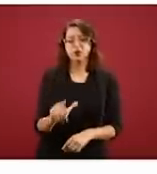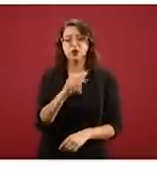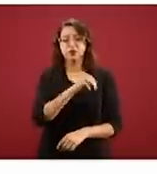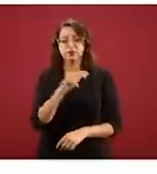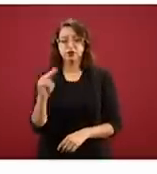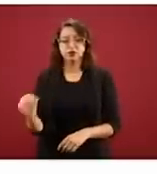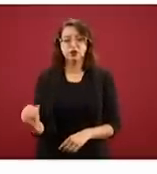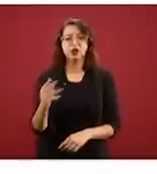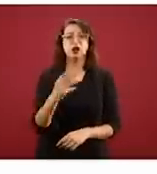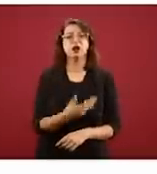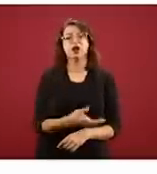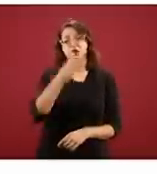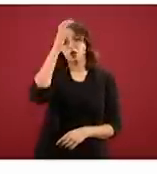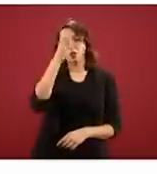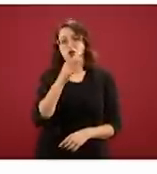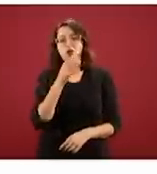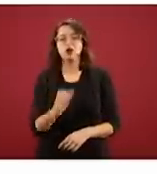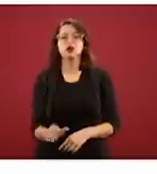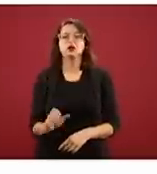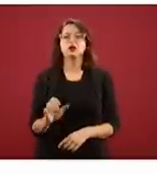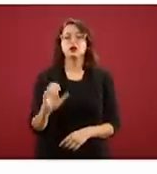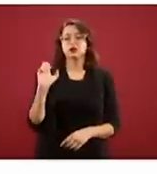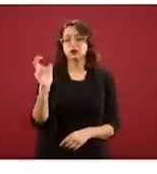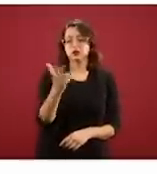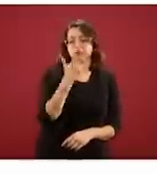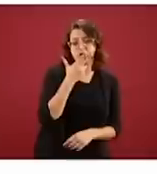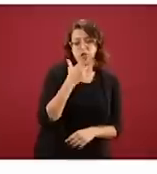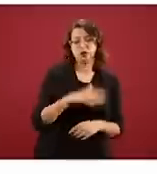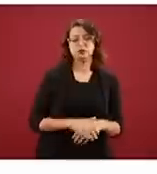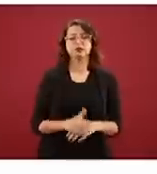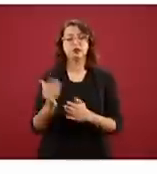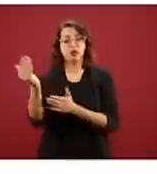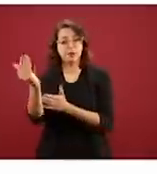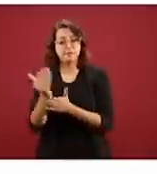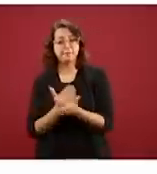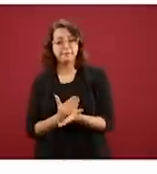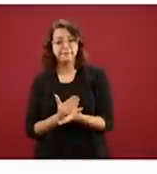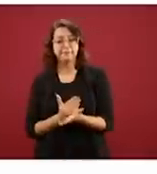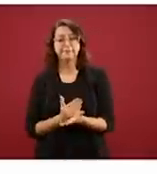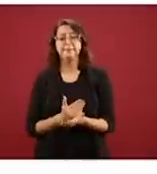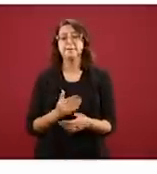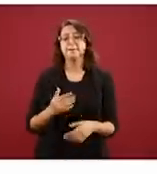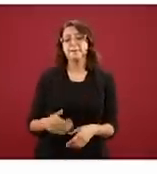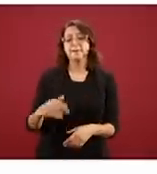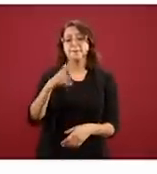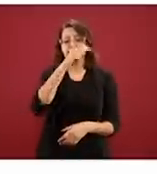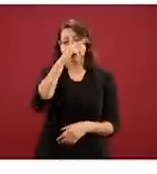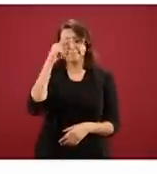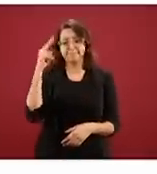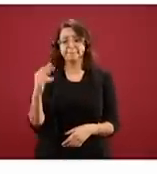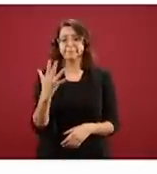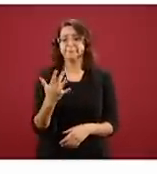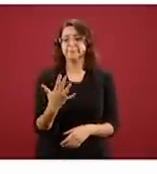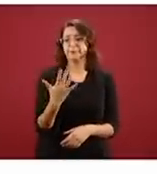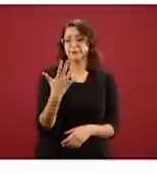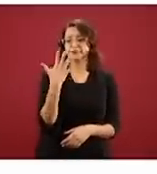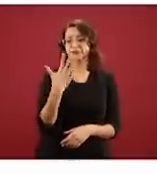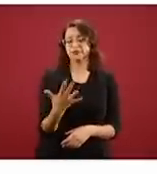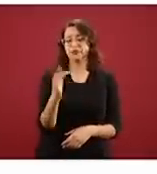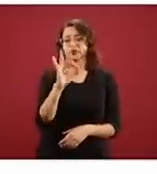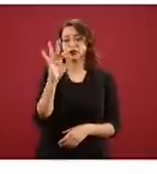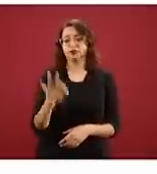Michoacán, Coahuila y Chihuahua. A la inversa, hubo decrementos en Nayarit del